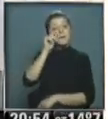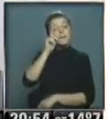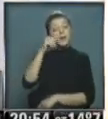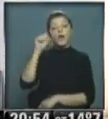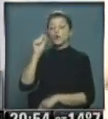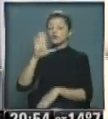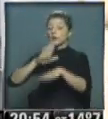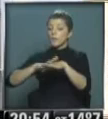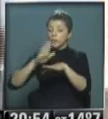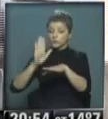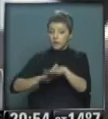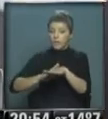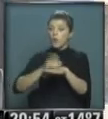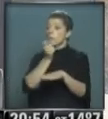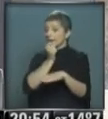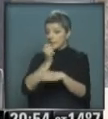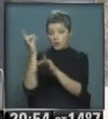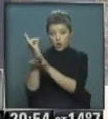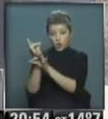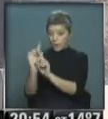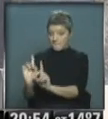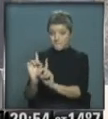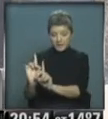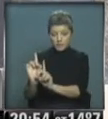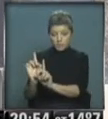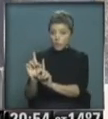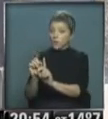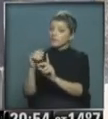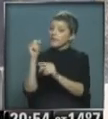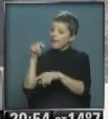sus referentes y tal vez el mismo colegio tendrán que ver cómo...